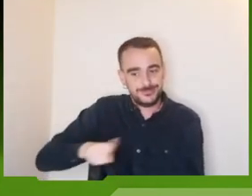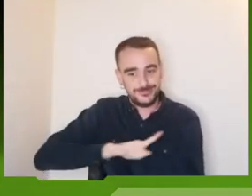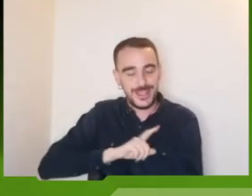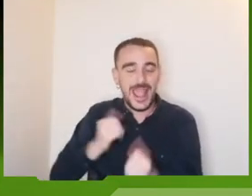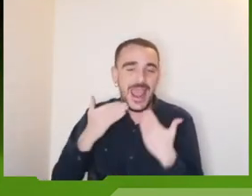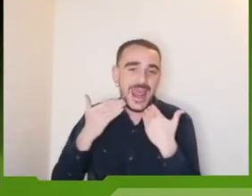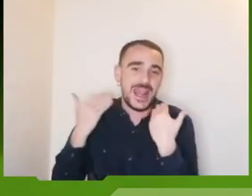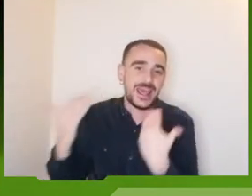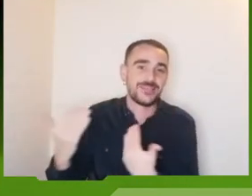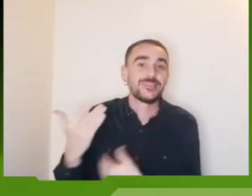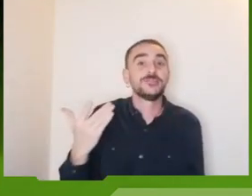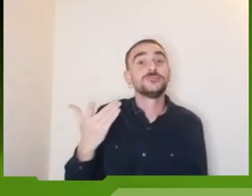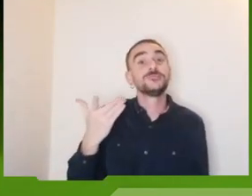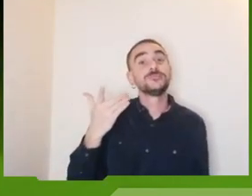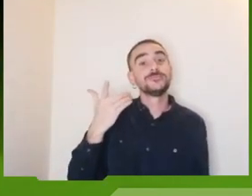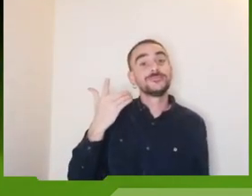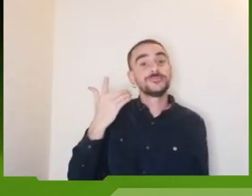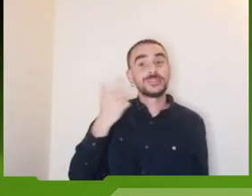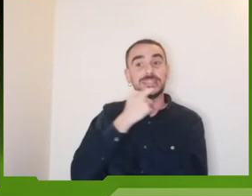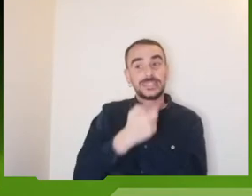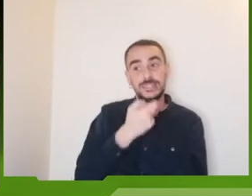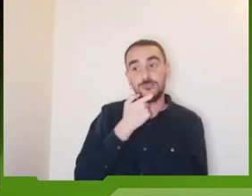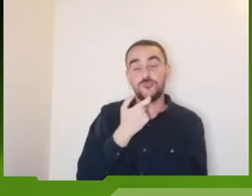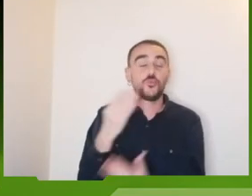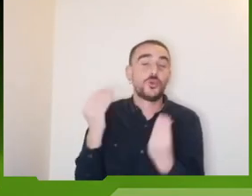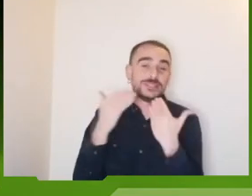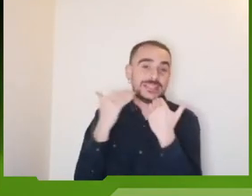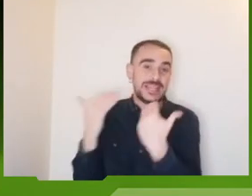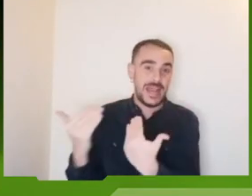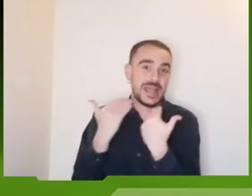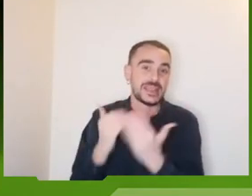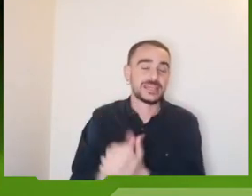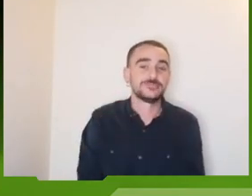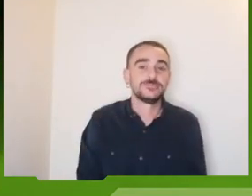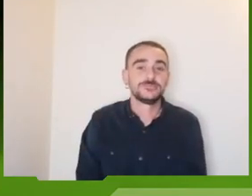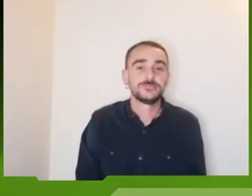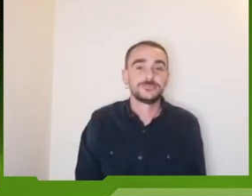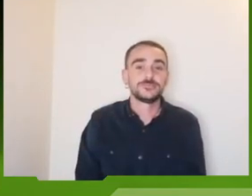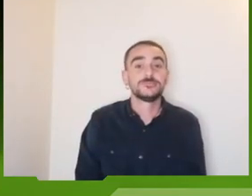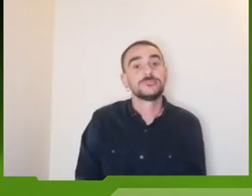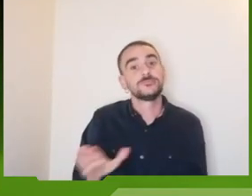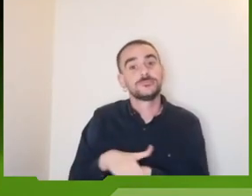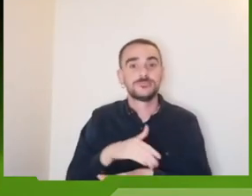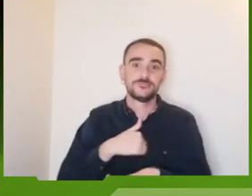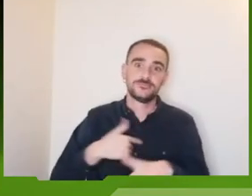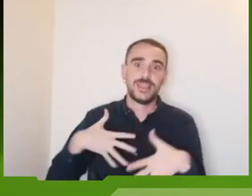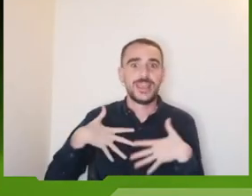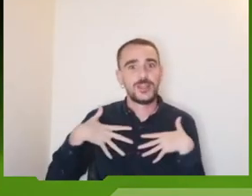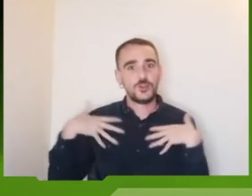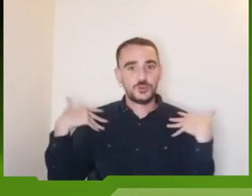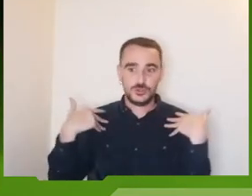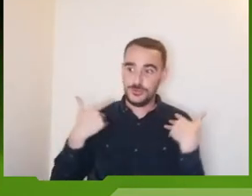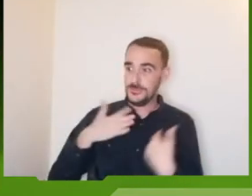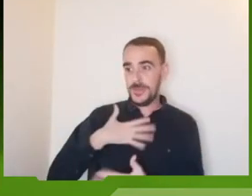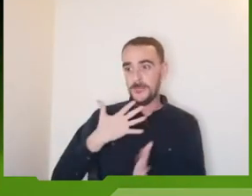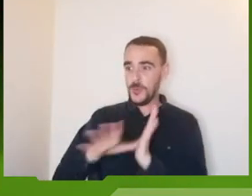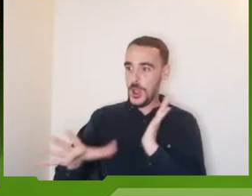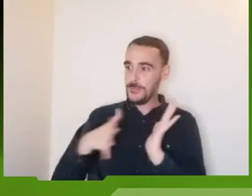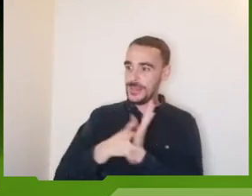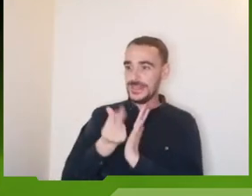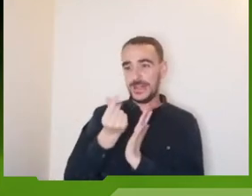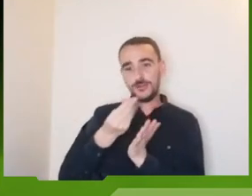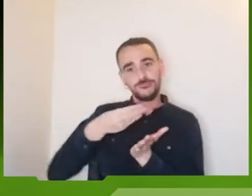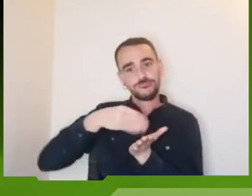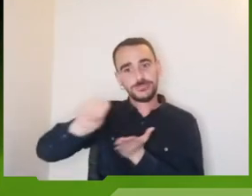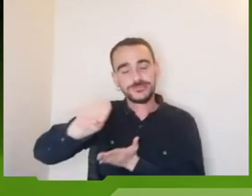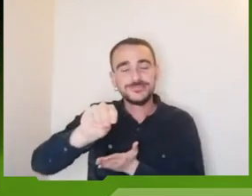Qué guay. Eso, muchas gracias. Me hace especial ilusión que sea en mi programa. En todos los